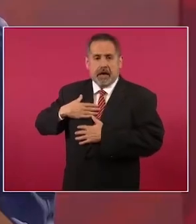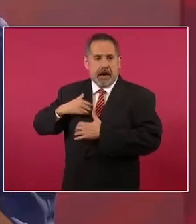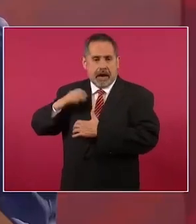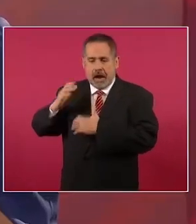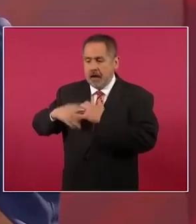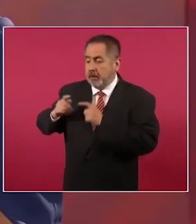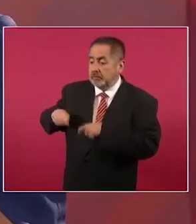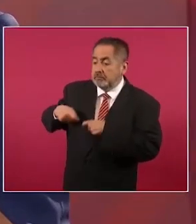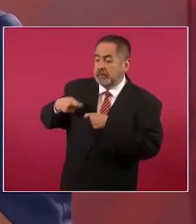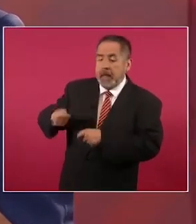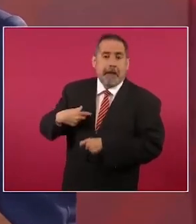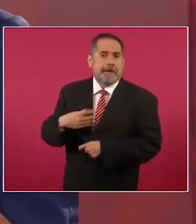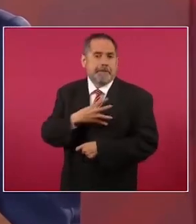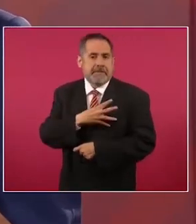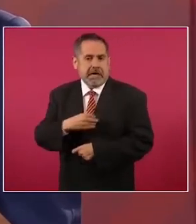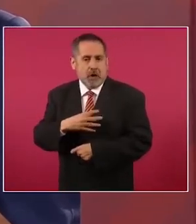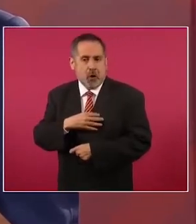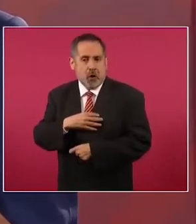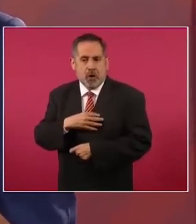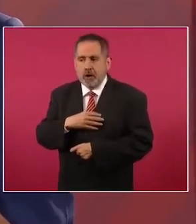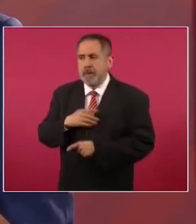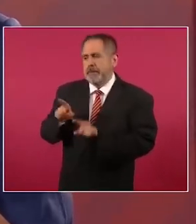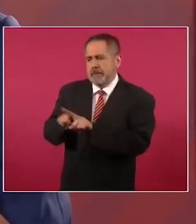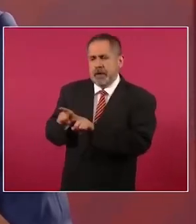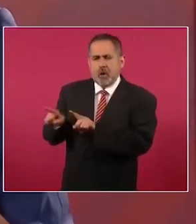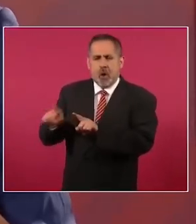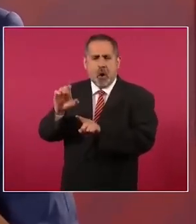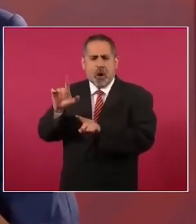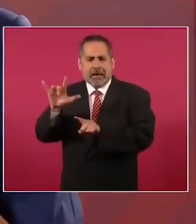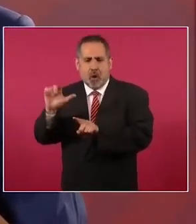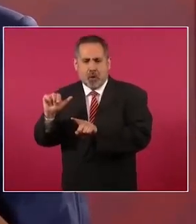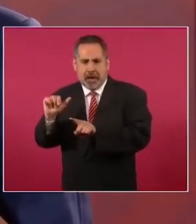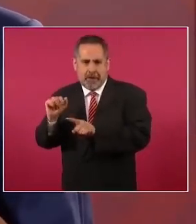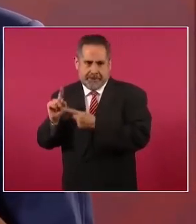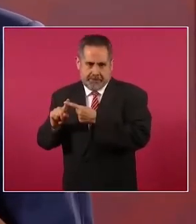el candidato para el 30 va a ser mi hijo Andrés.